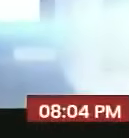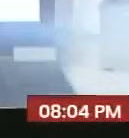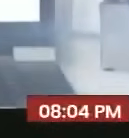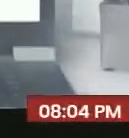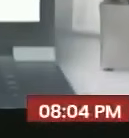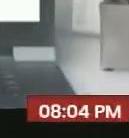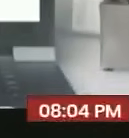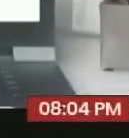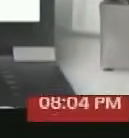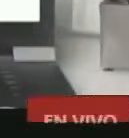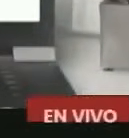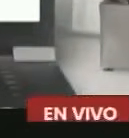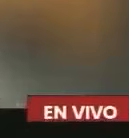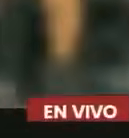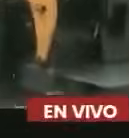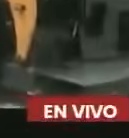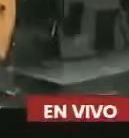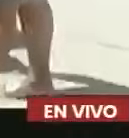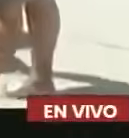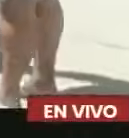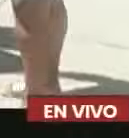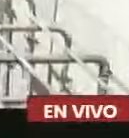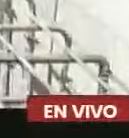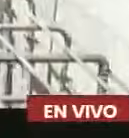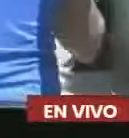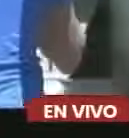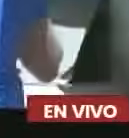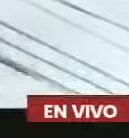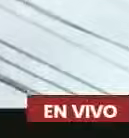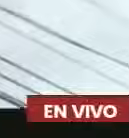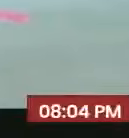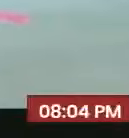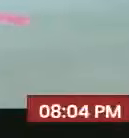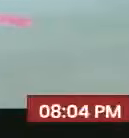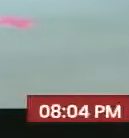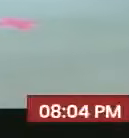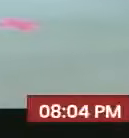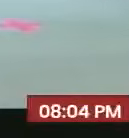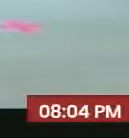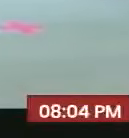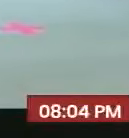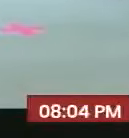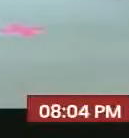vencido! ¡Que viva el 1x10 del buen gobierno!